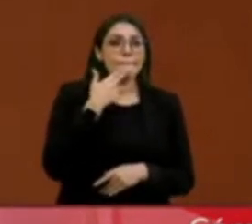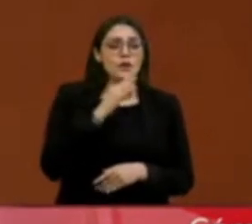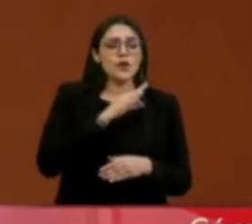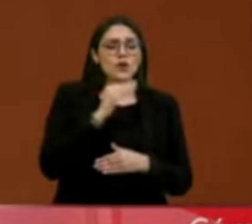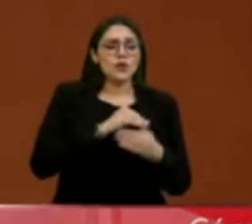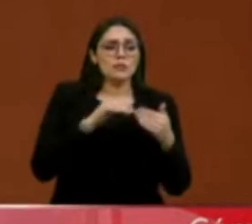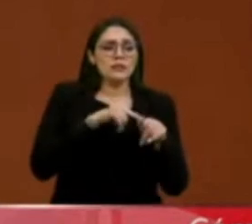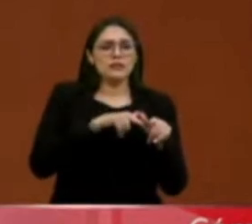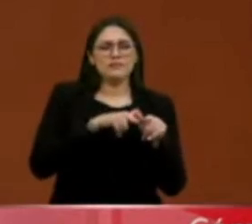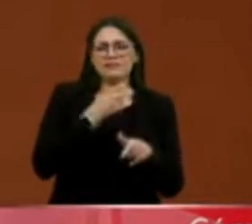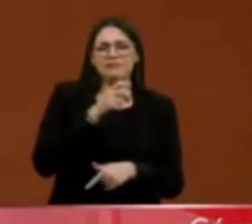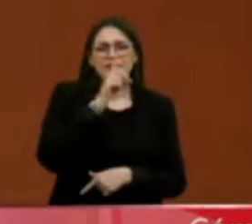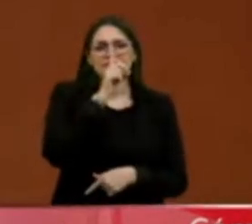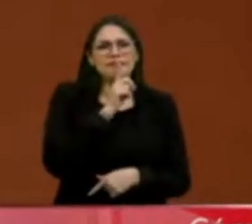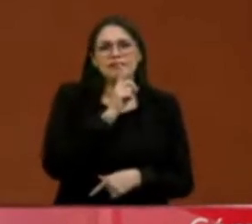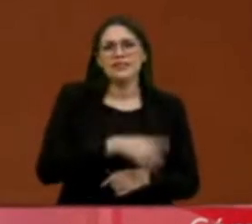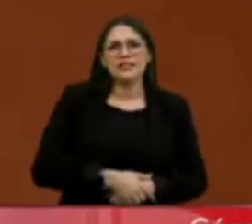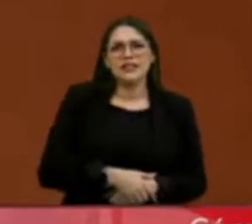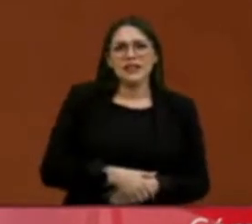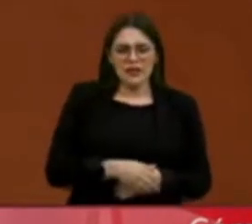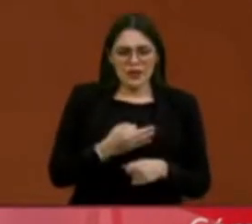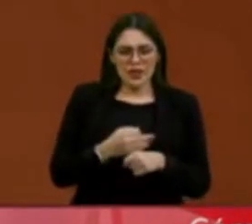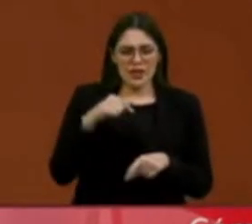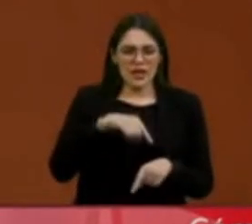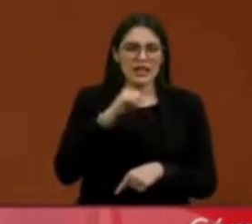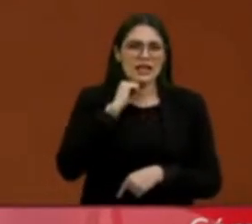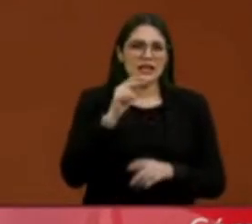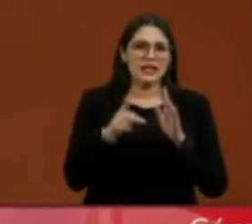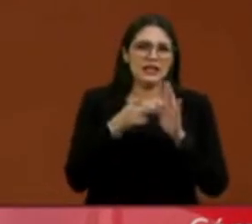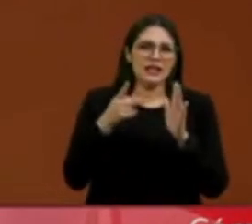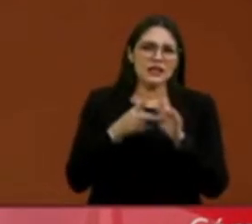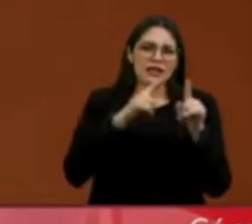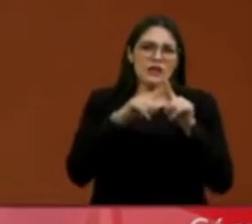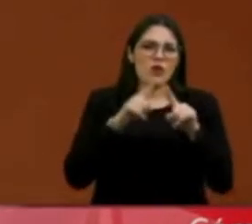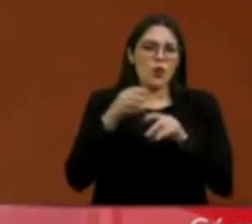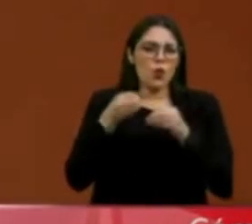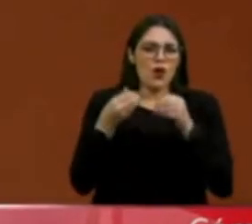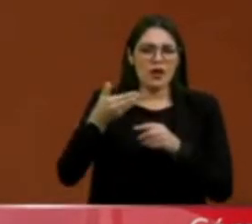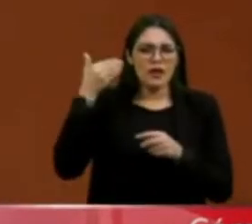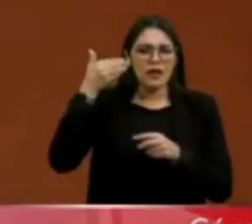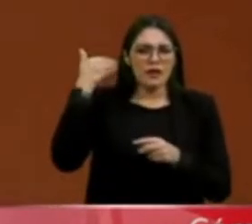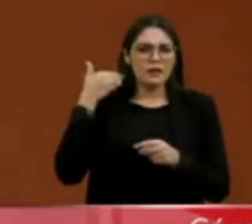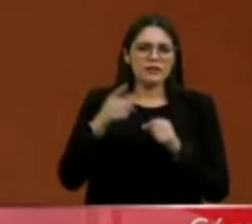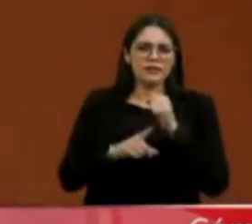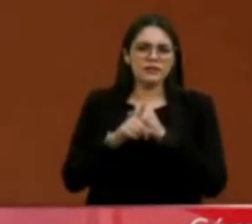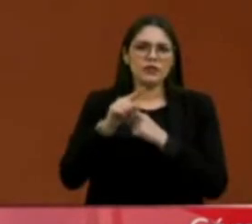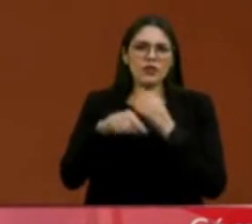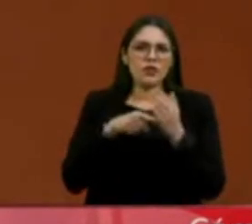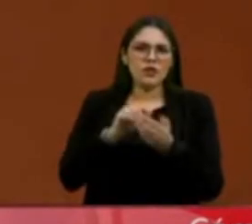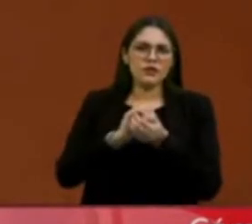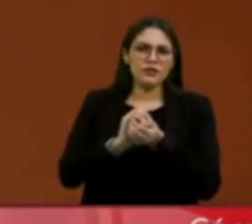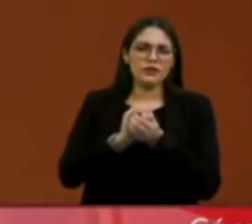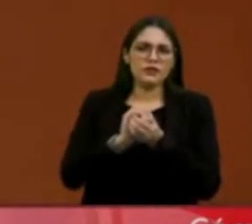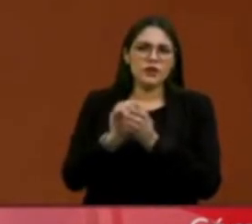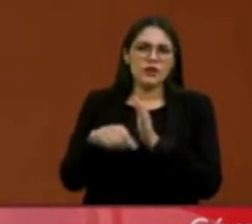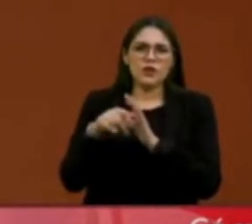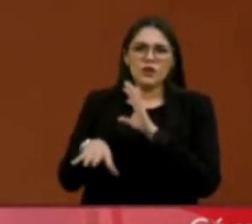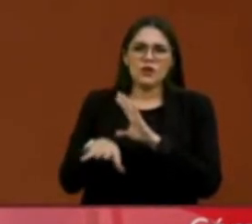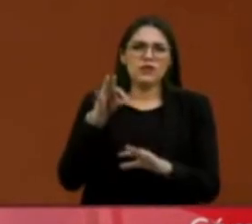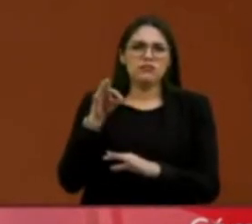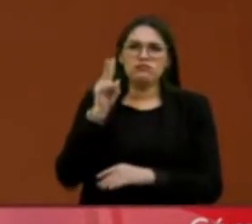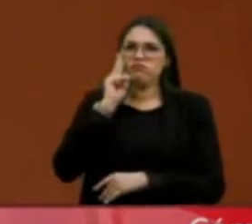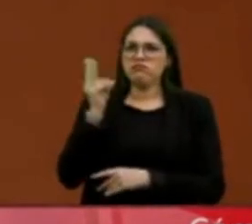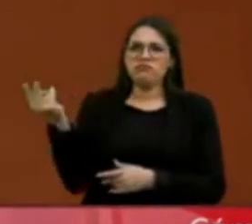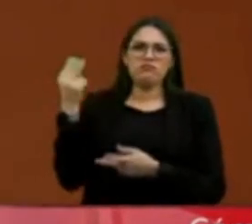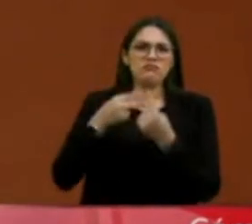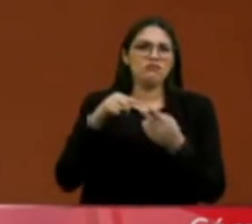Poder Judicial. A este Senado de la República ya han llegado varios jueces que salieron sus espacios sorteados el pasado sábado a